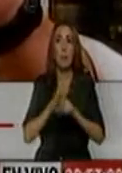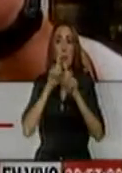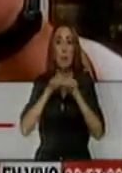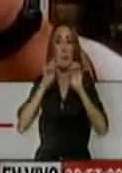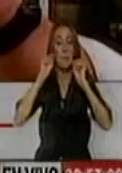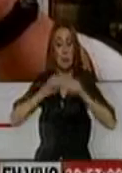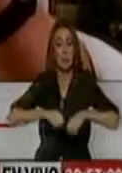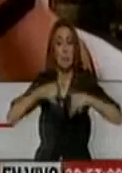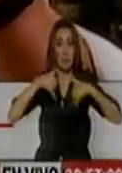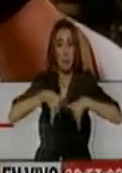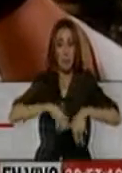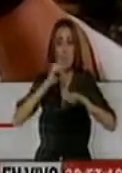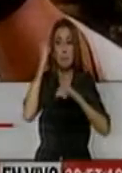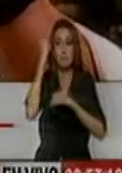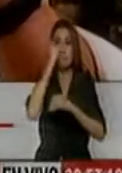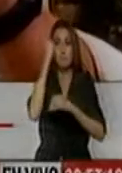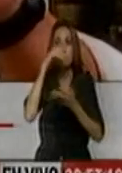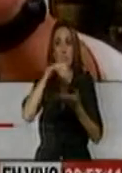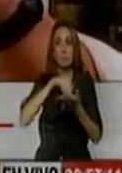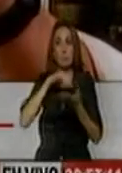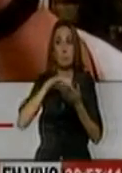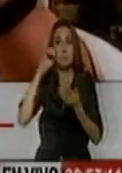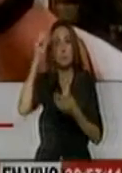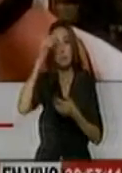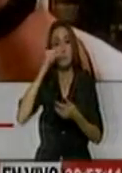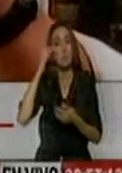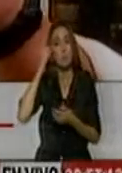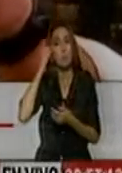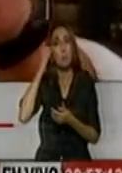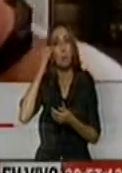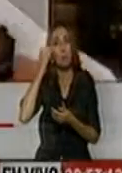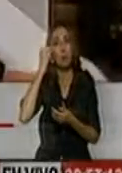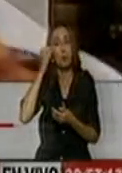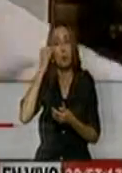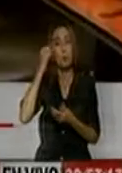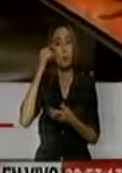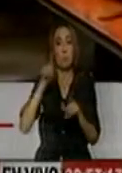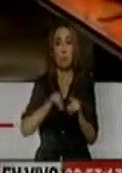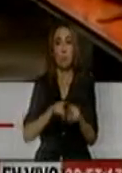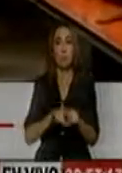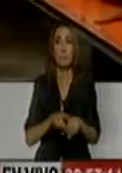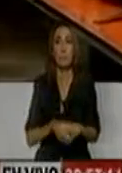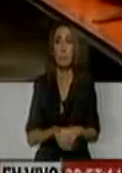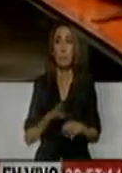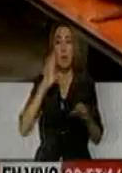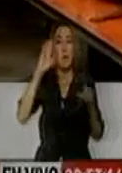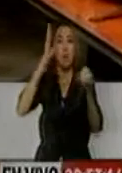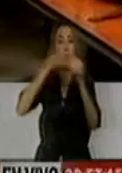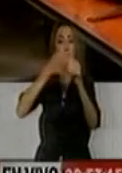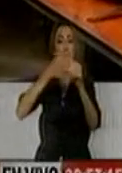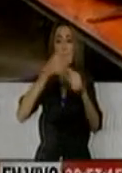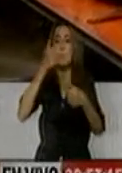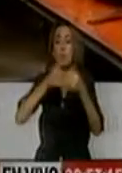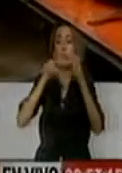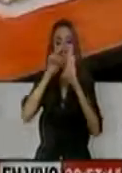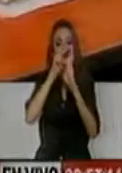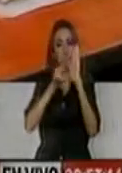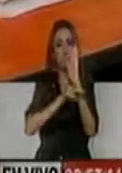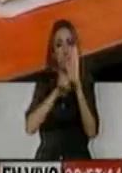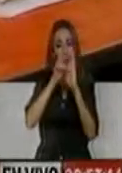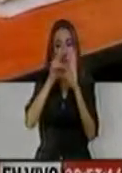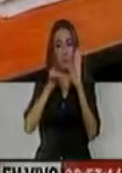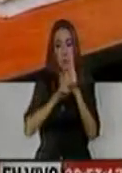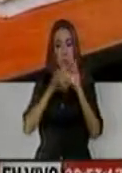podrán garantizarnos el derecho a estudiar como gobierno, como Estado, como tal. El objetivo es desarrollar normativas